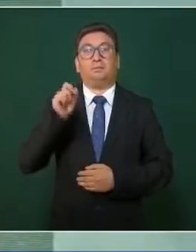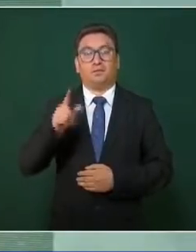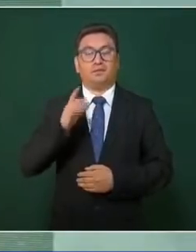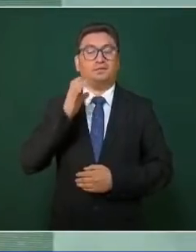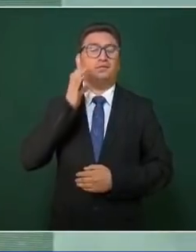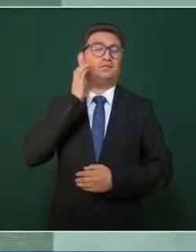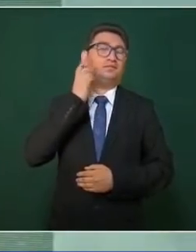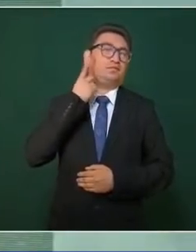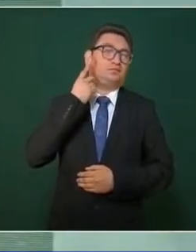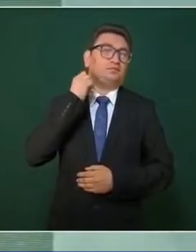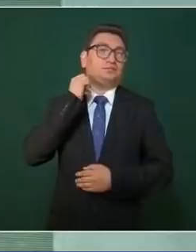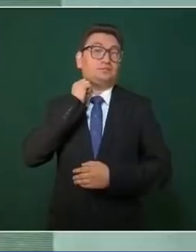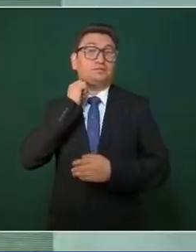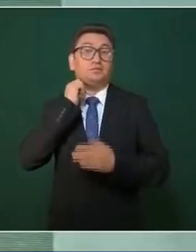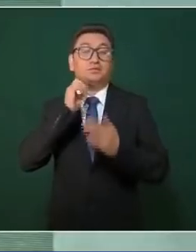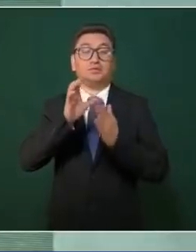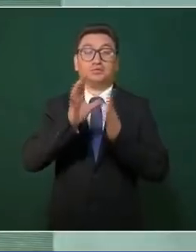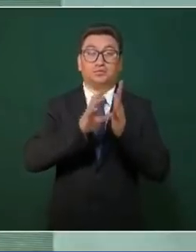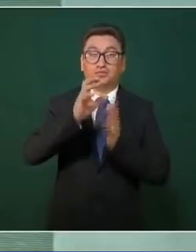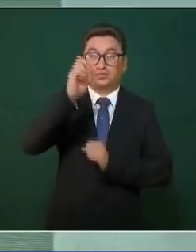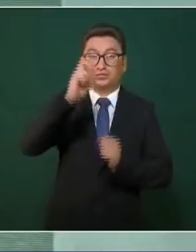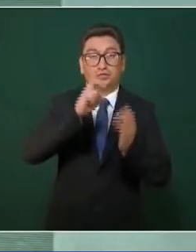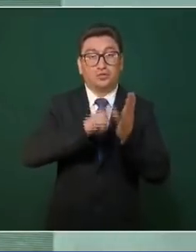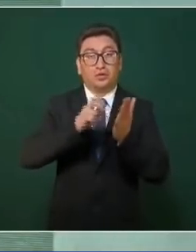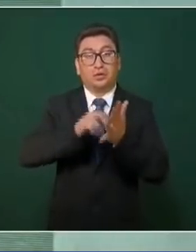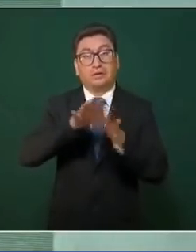la Constitución,